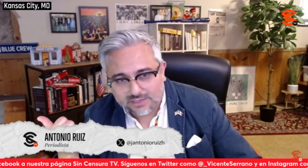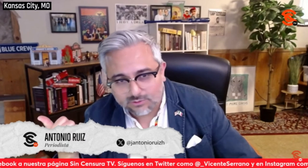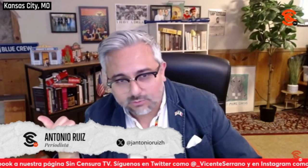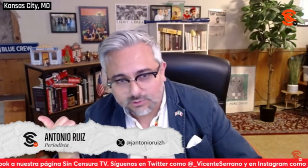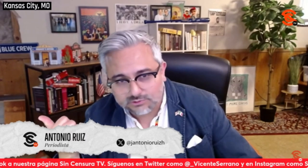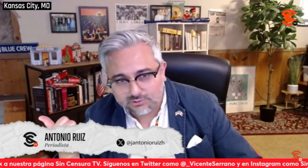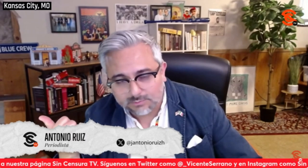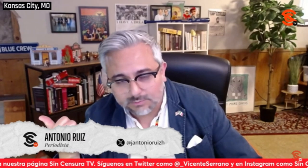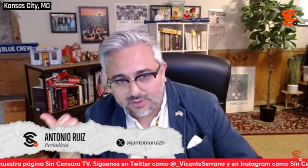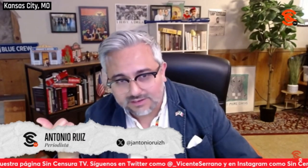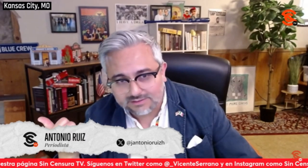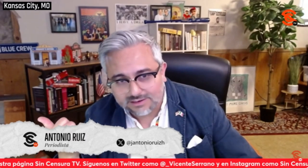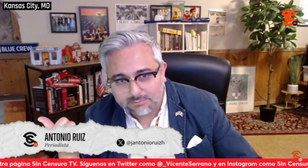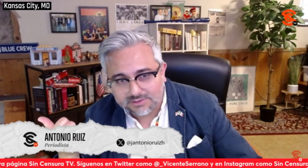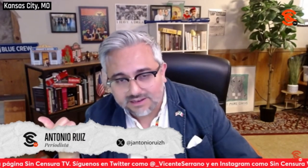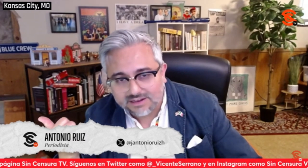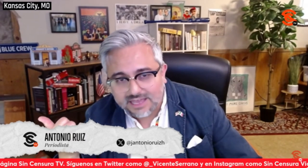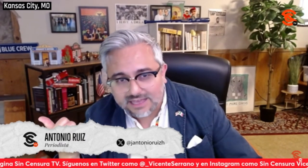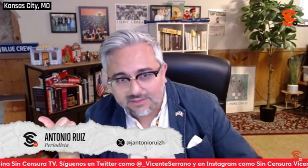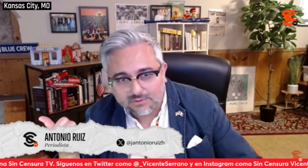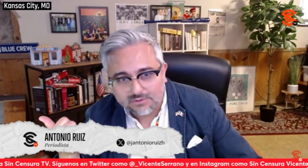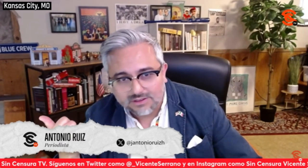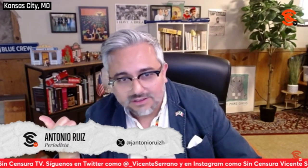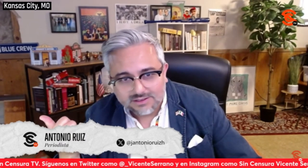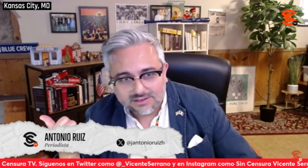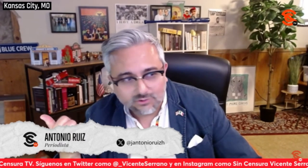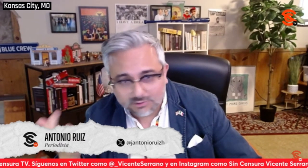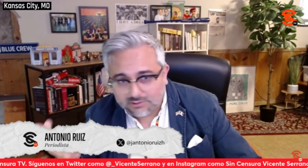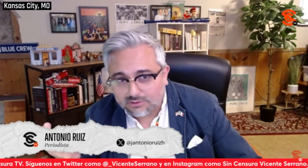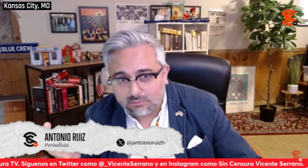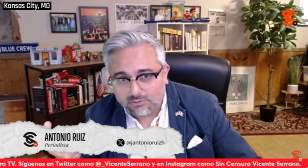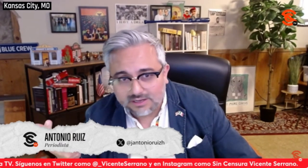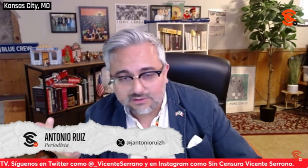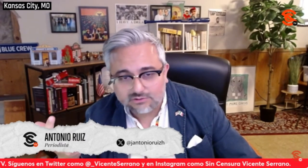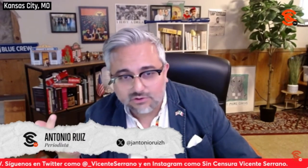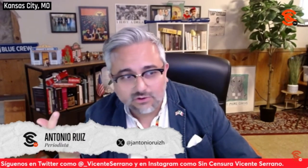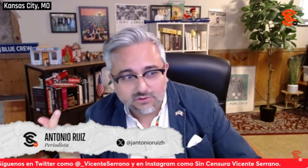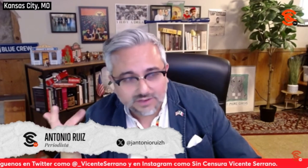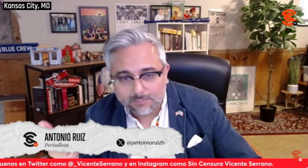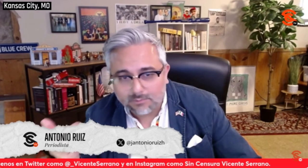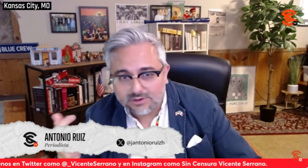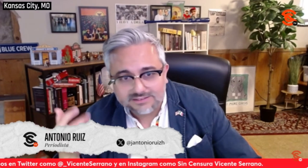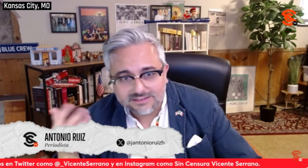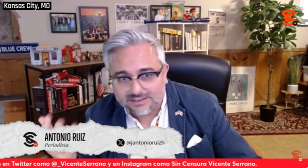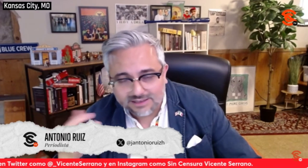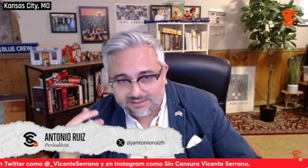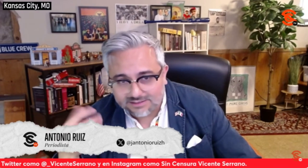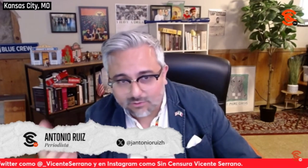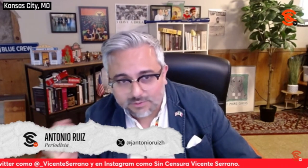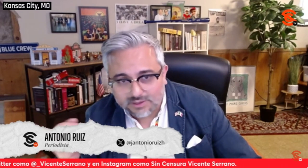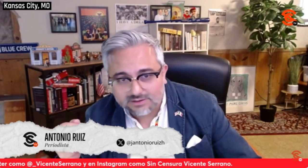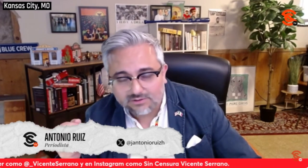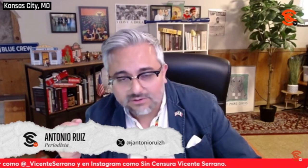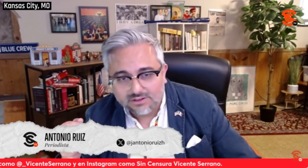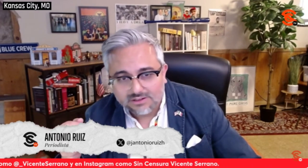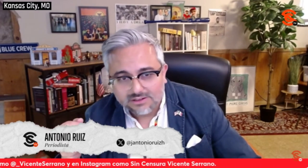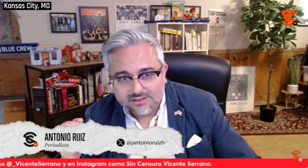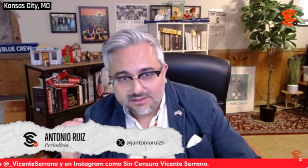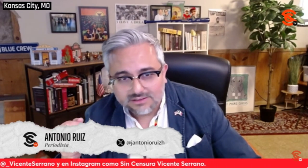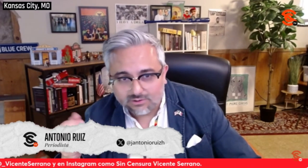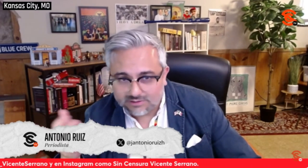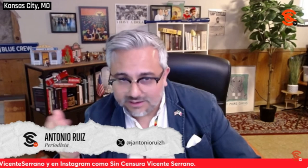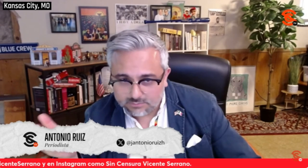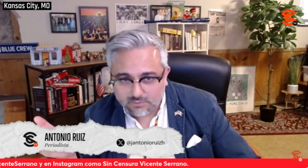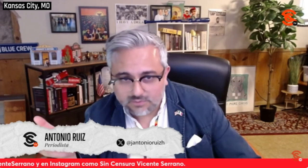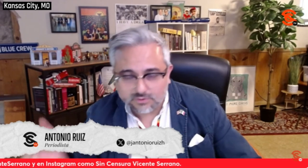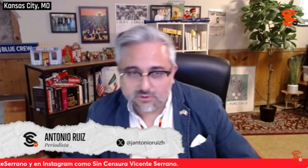hemos dado los puestos de poder en el empresariado, en los medios de comunicación, en la política, en el gobierno,